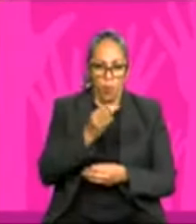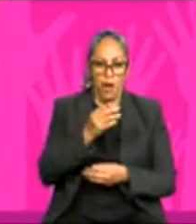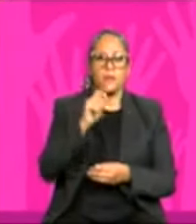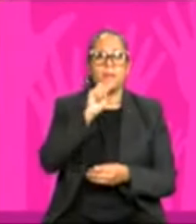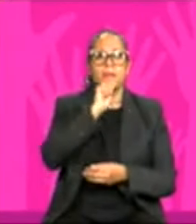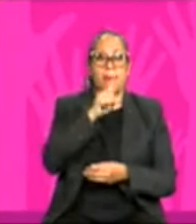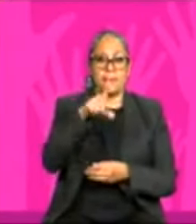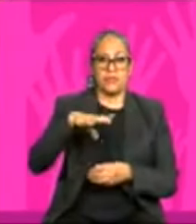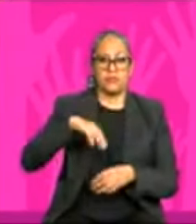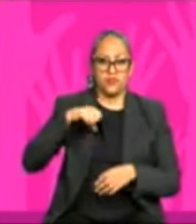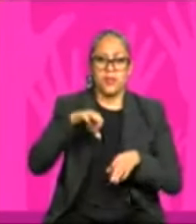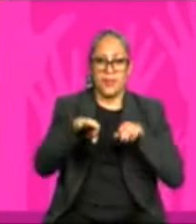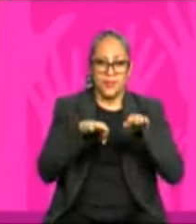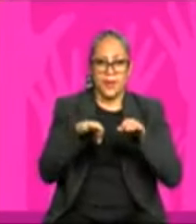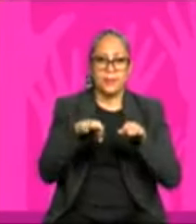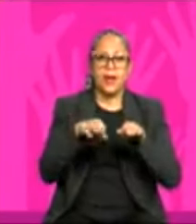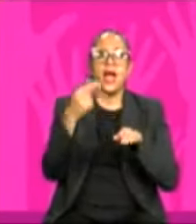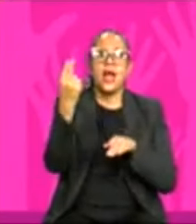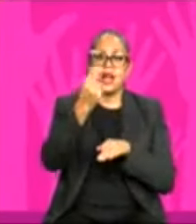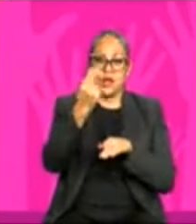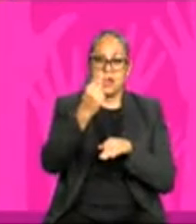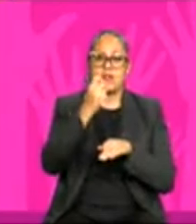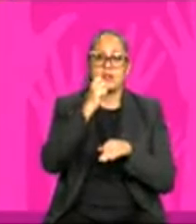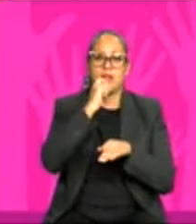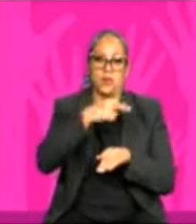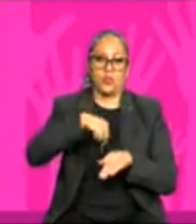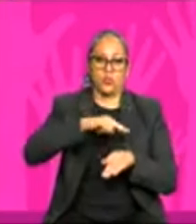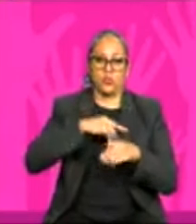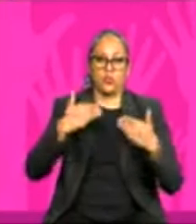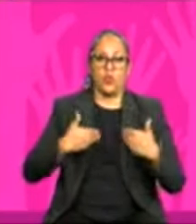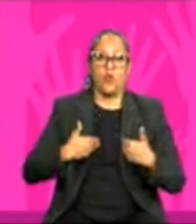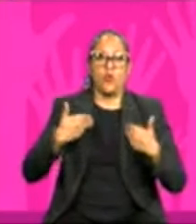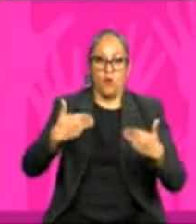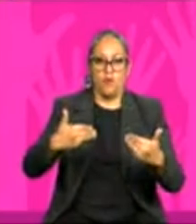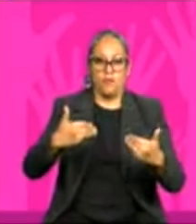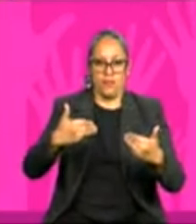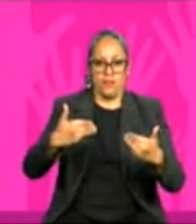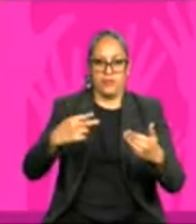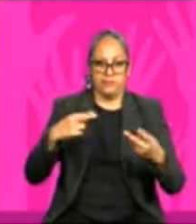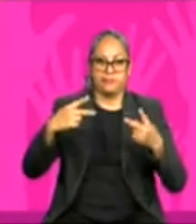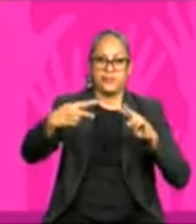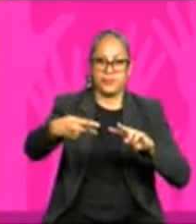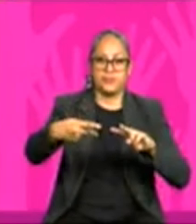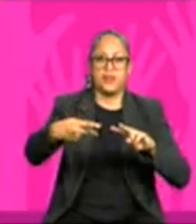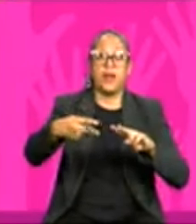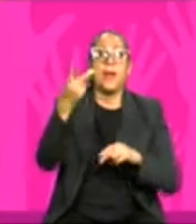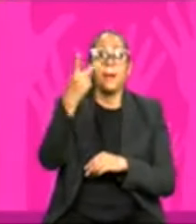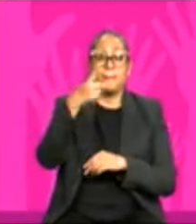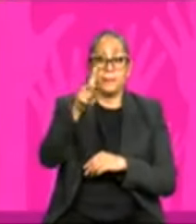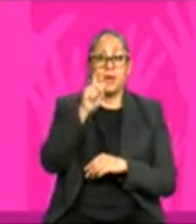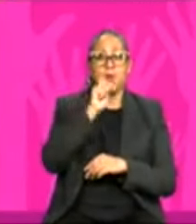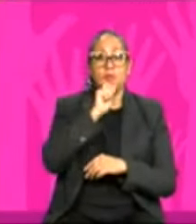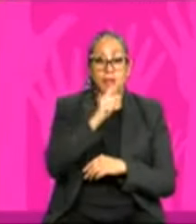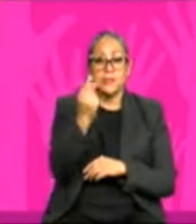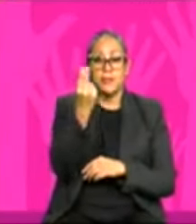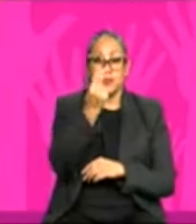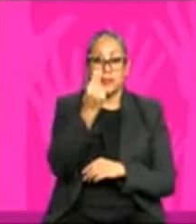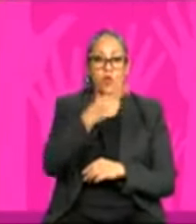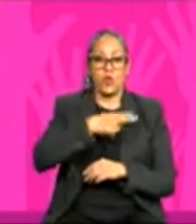trabajadores, tenemos que regresarles la confianza y sobre todo tenemos que hacerlos